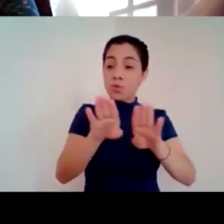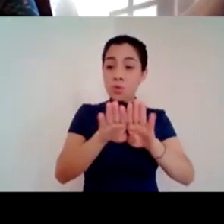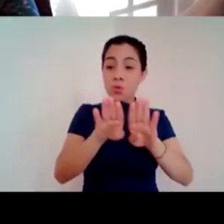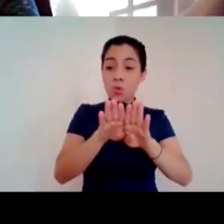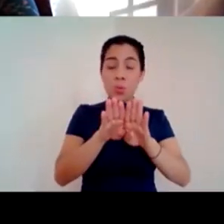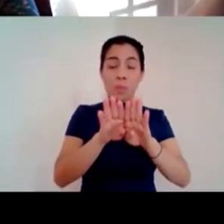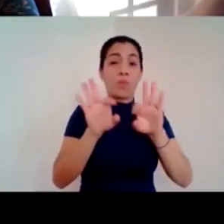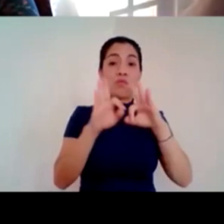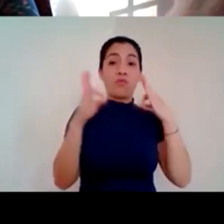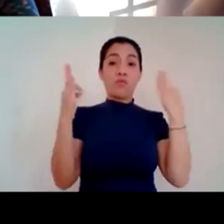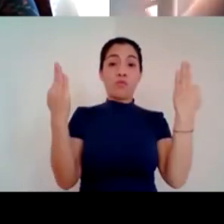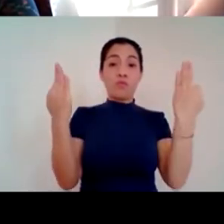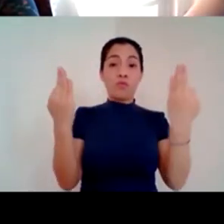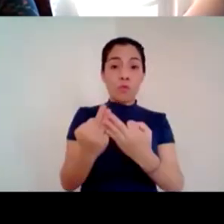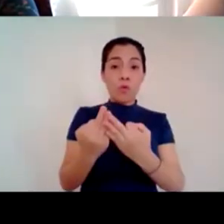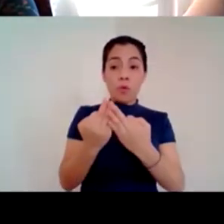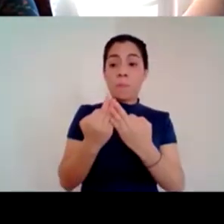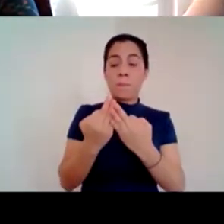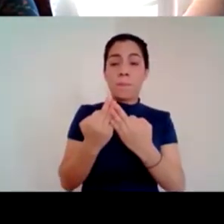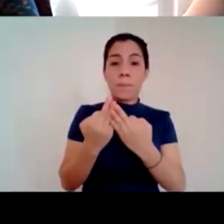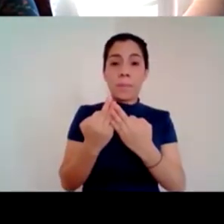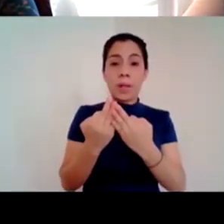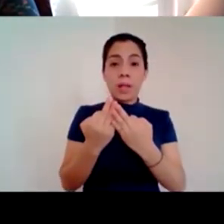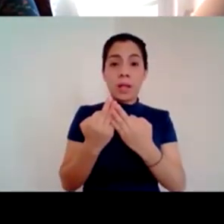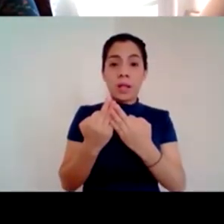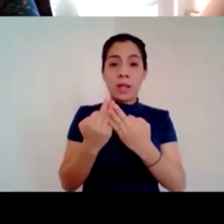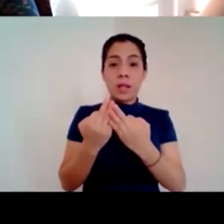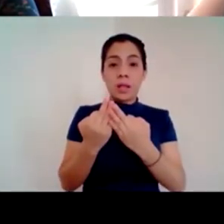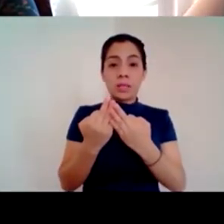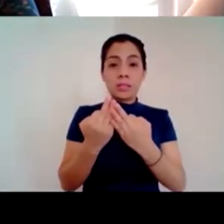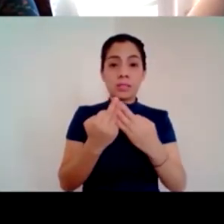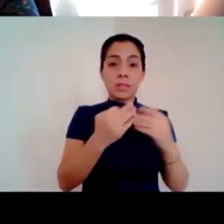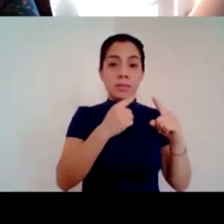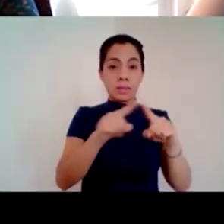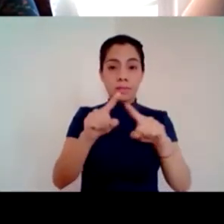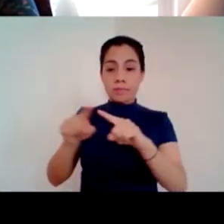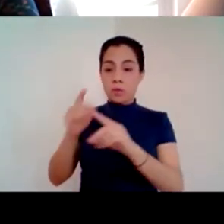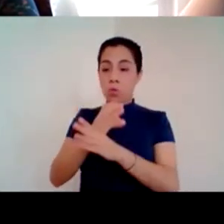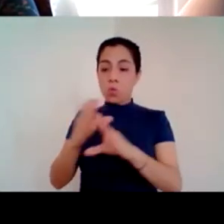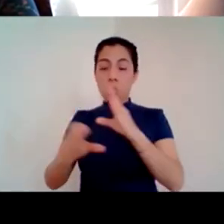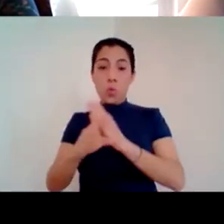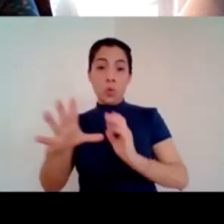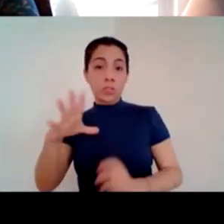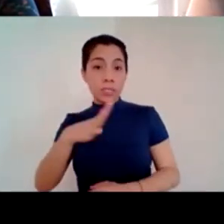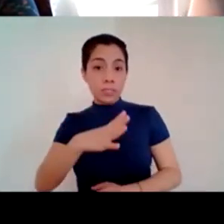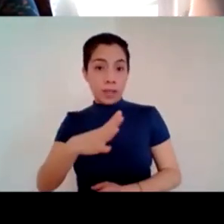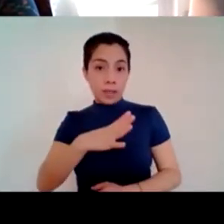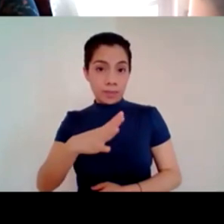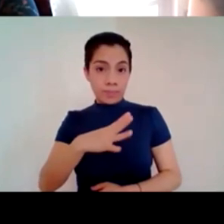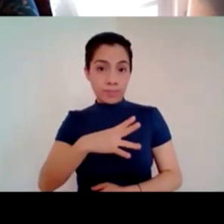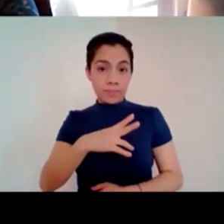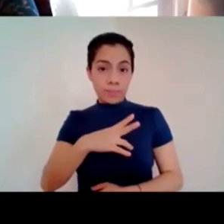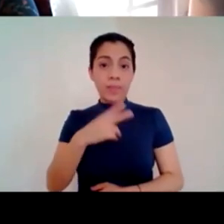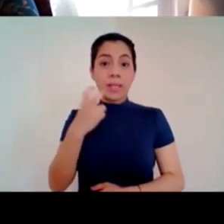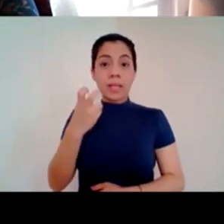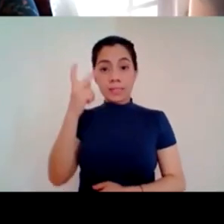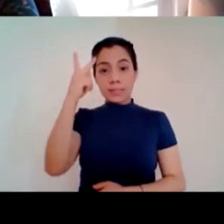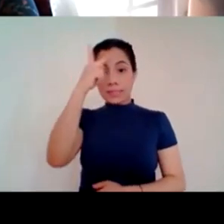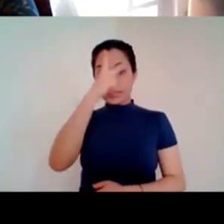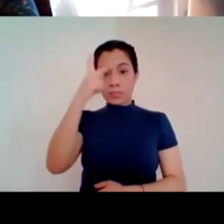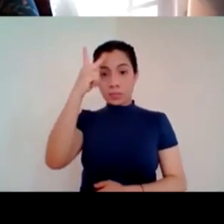lo que este este psicólogo llamaba la primera piel